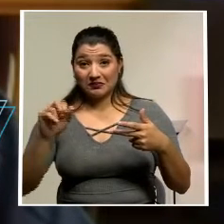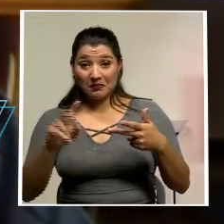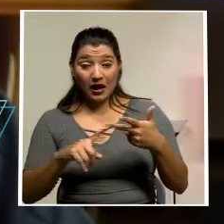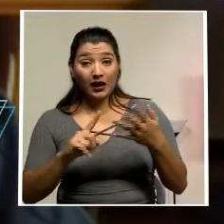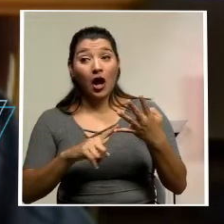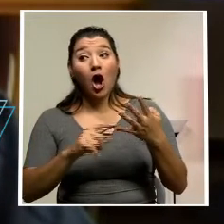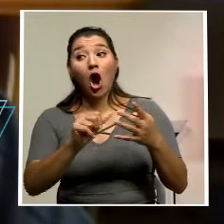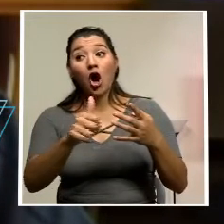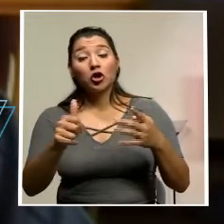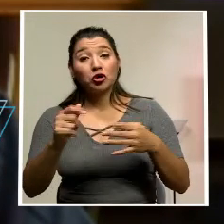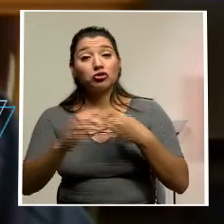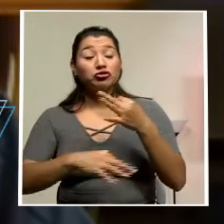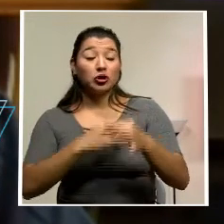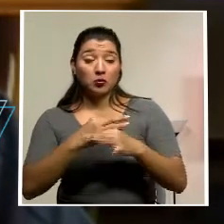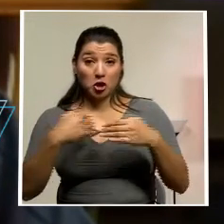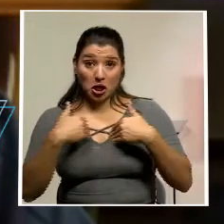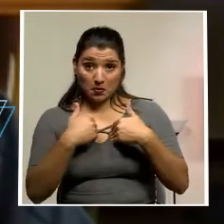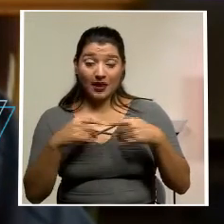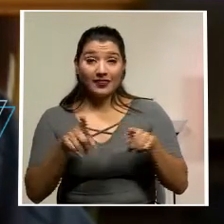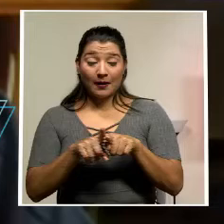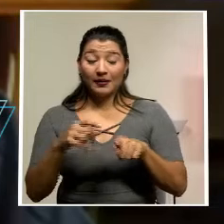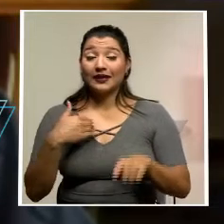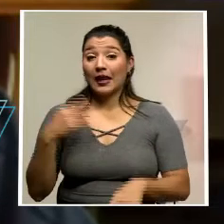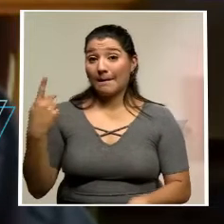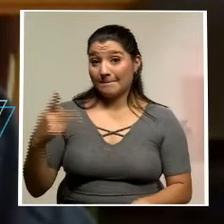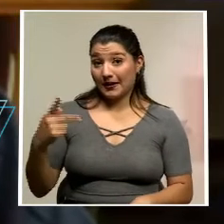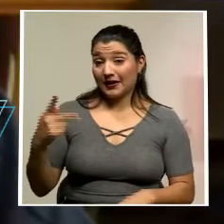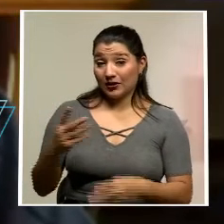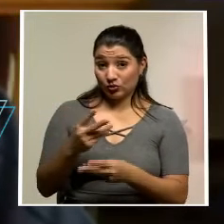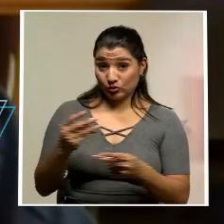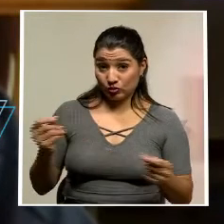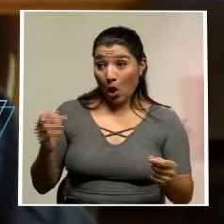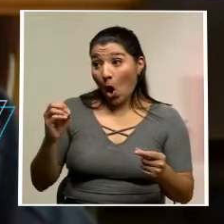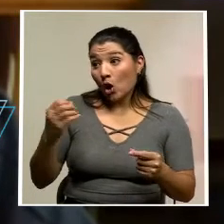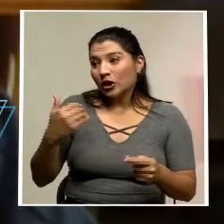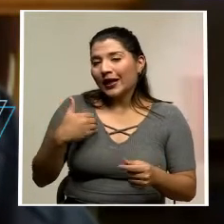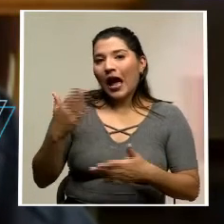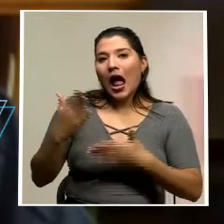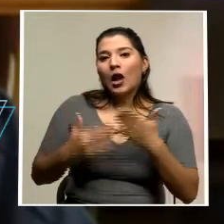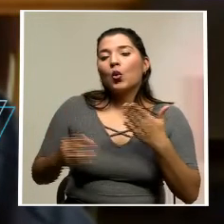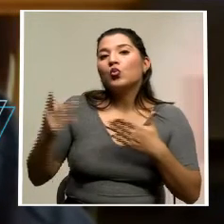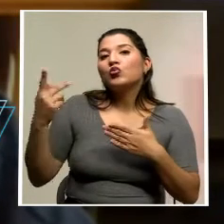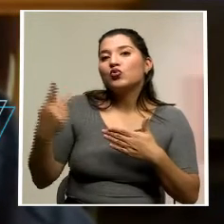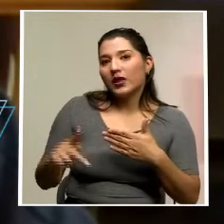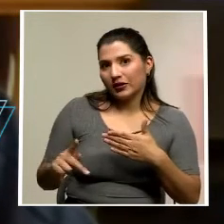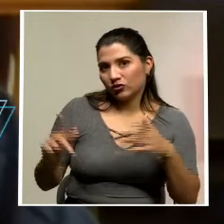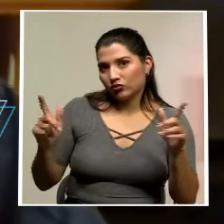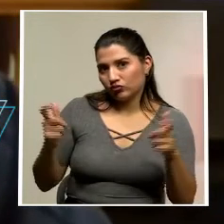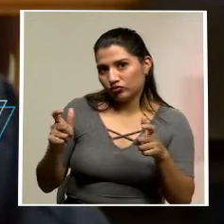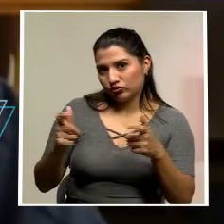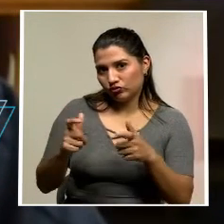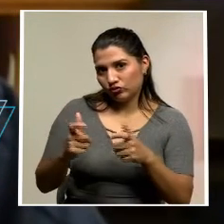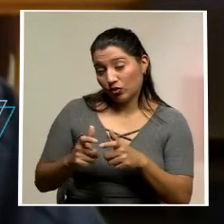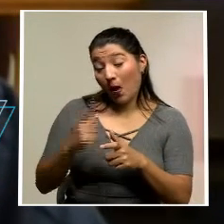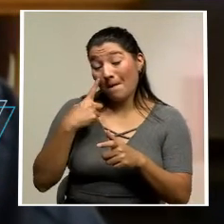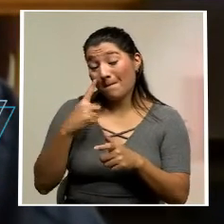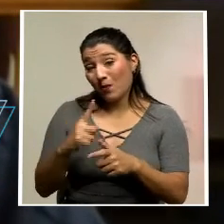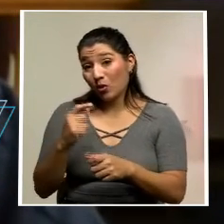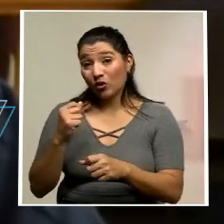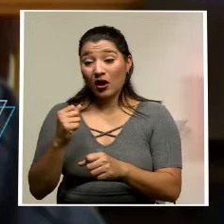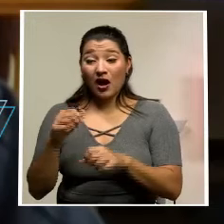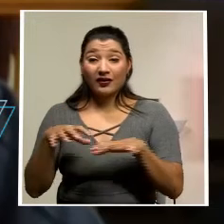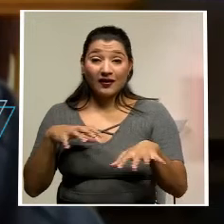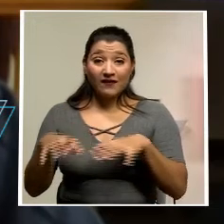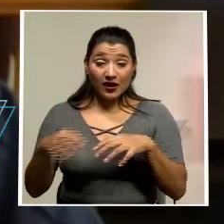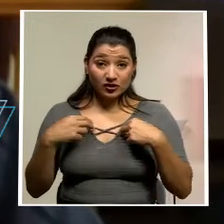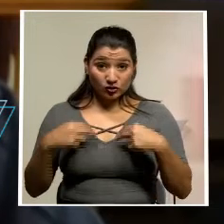que también están en peligro o que estén amenazadas de cierta forma por actividades humanas. Entonces realmente es una